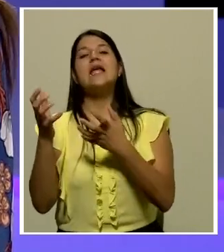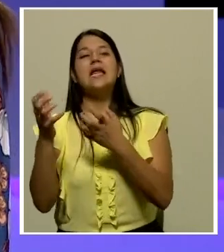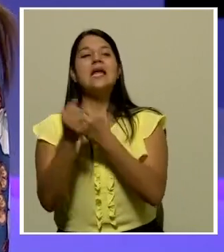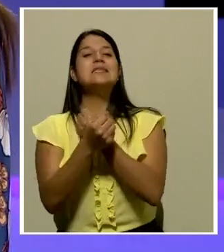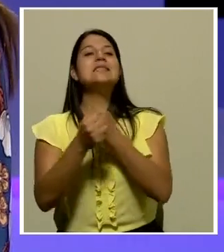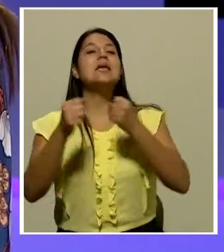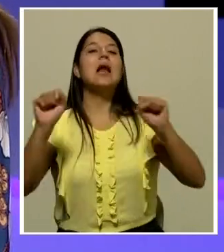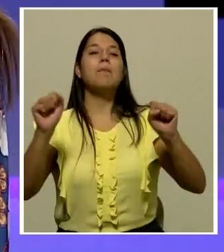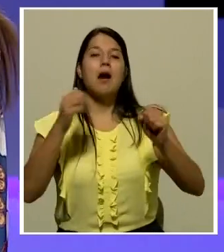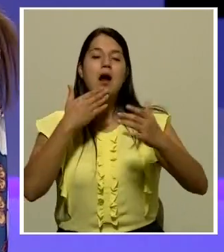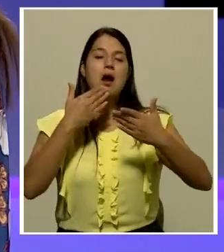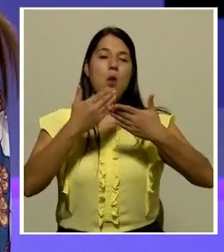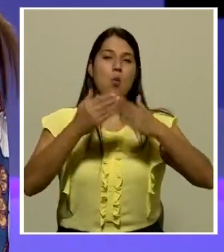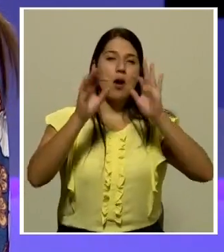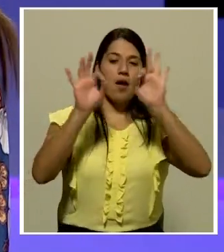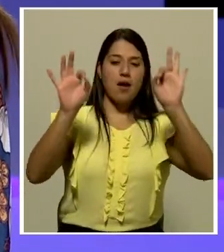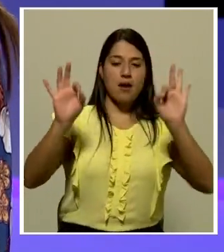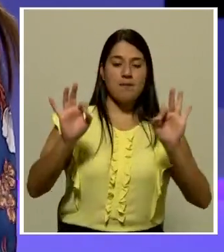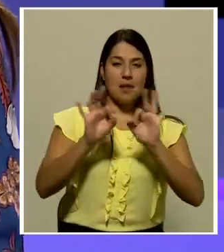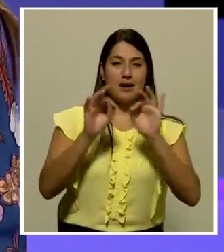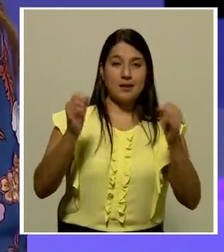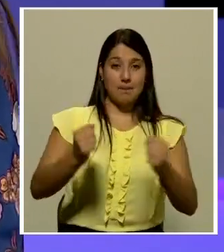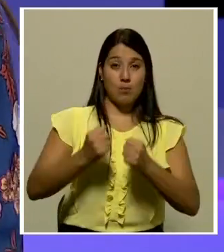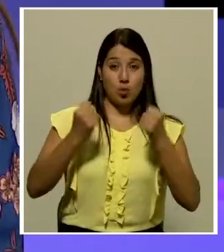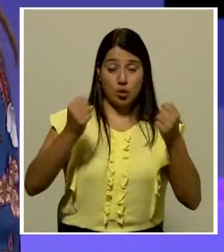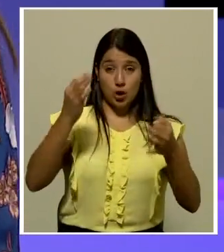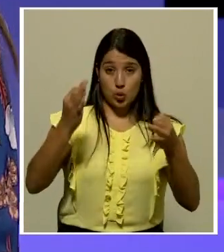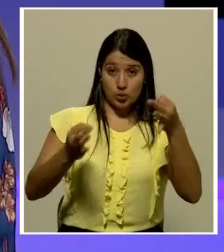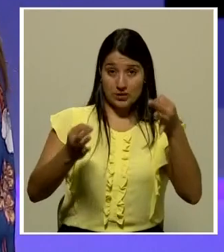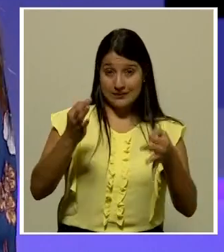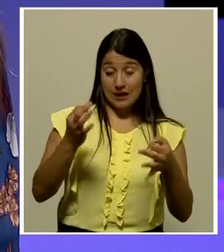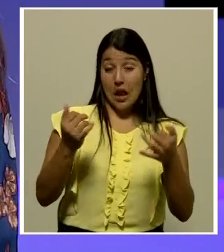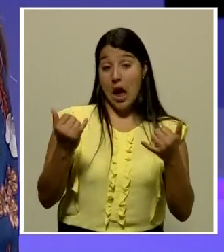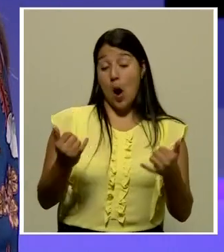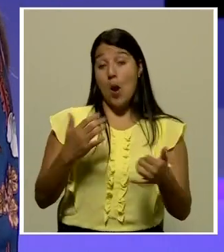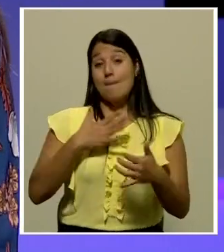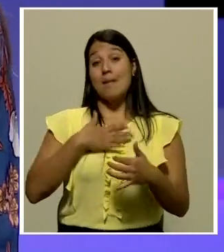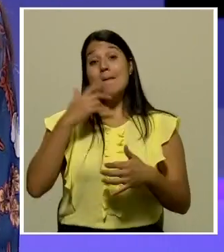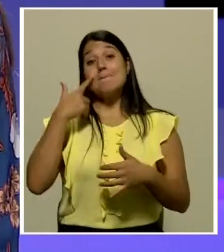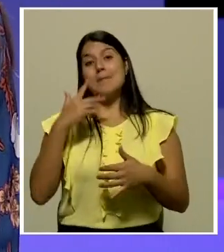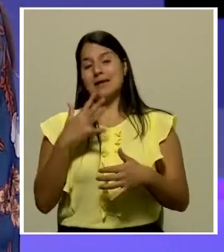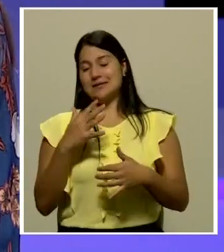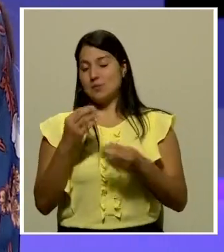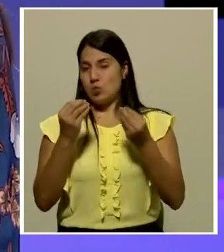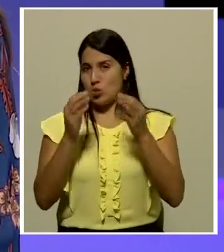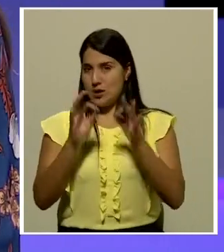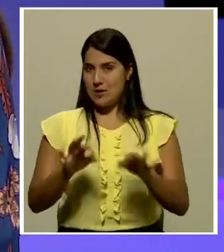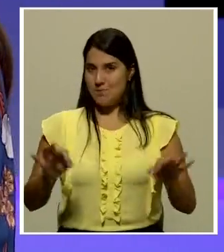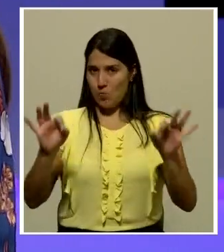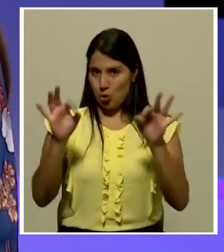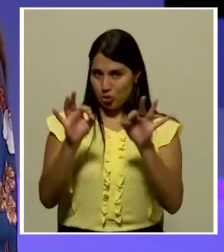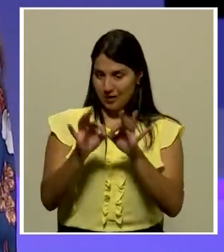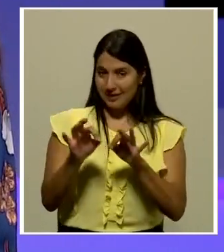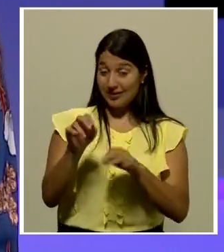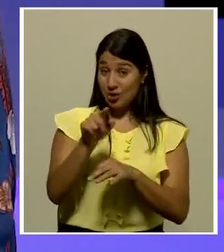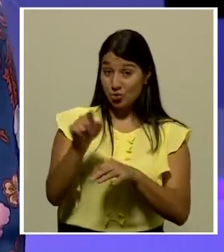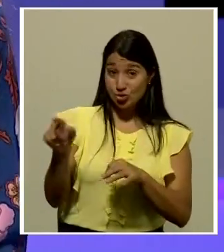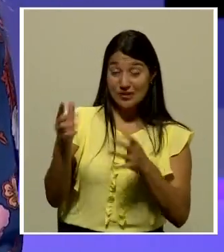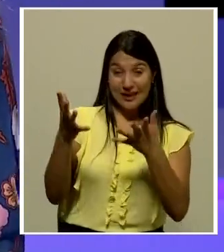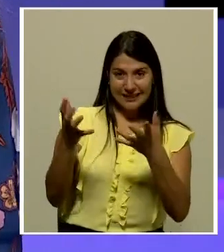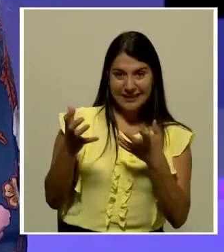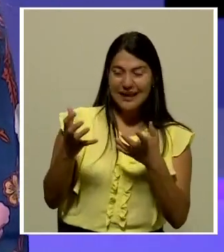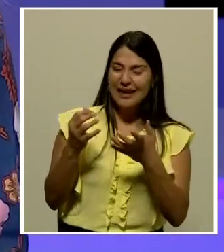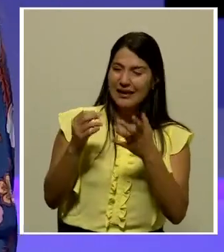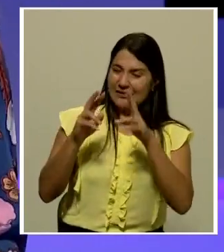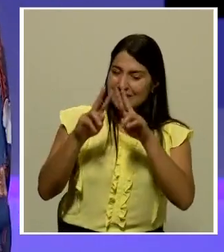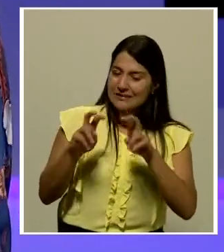Poder Judicial, del Ministerio Público como tal. Ahora, y me parece súper valioso que usted traiga todo este tema a